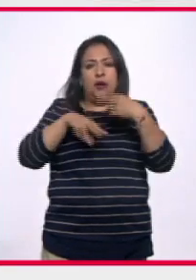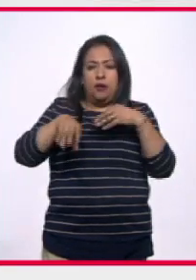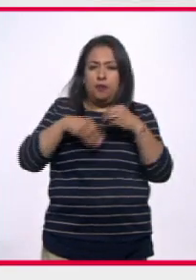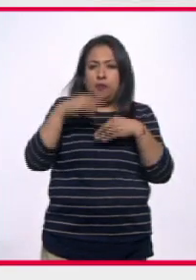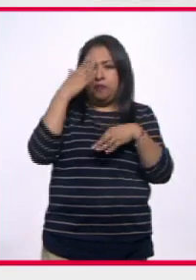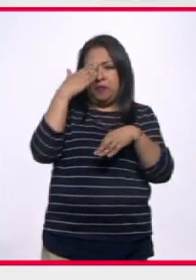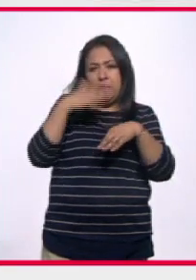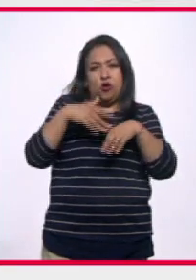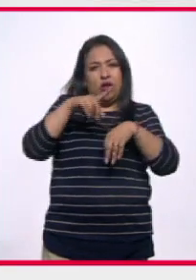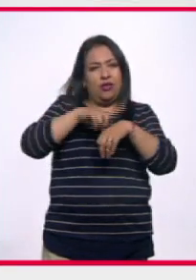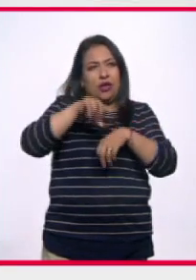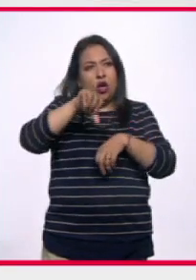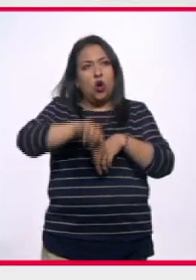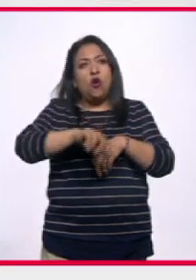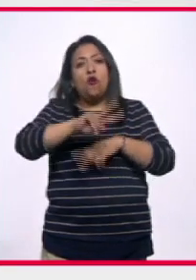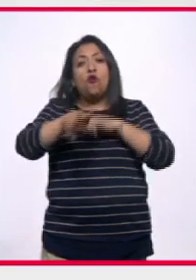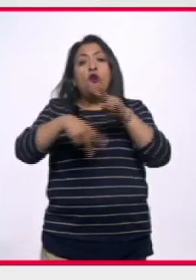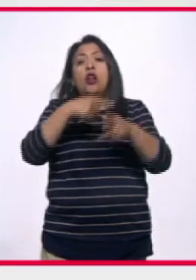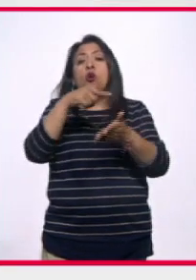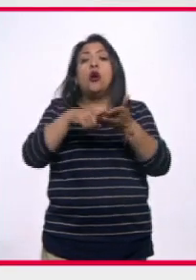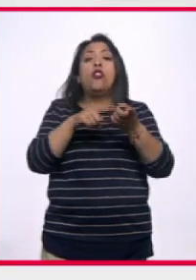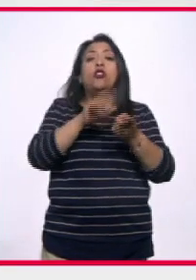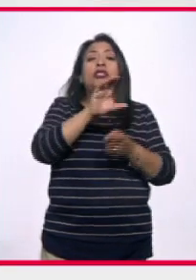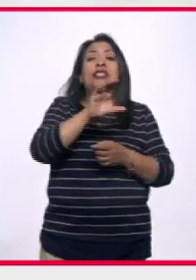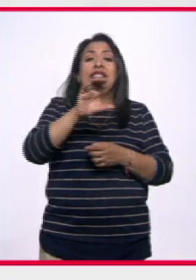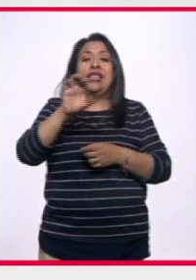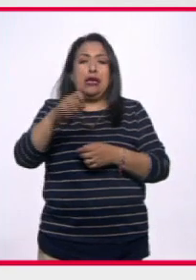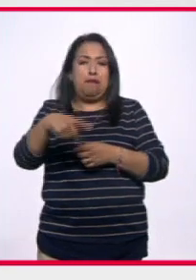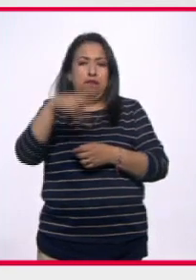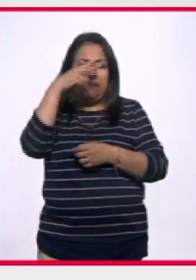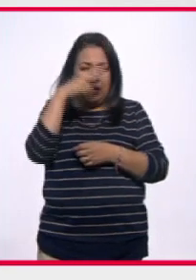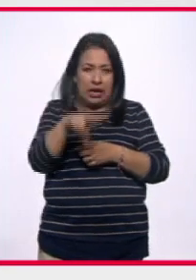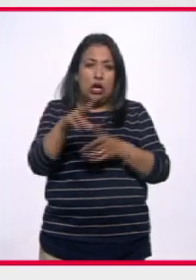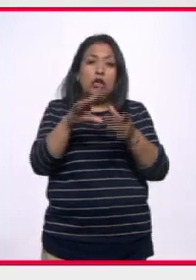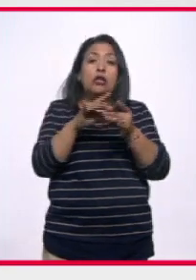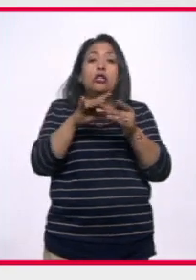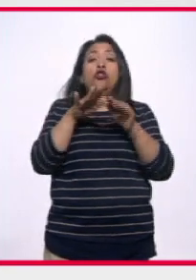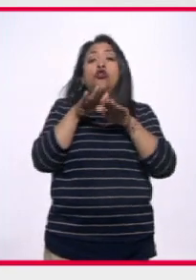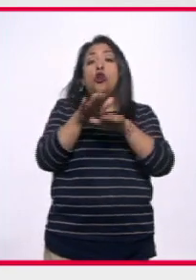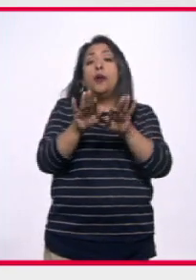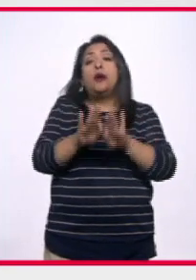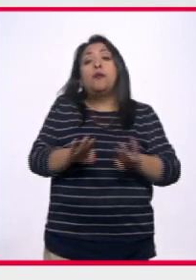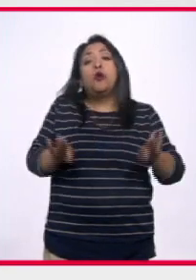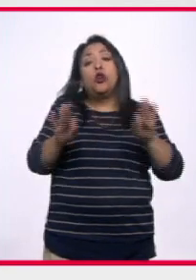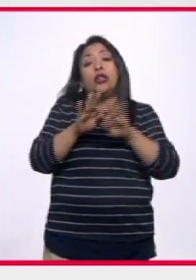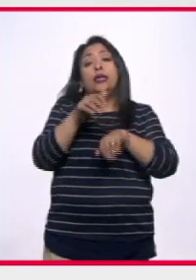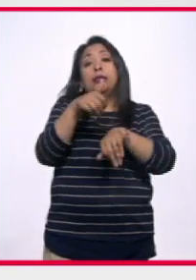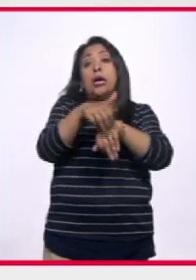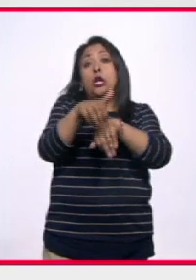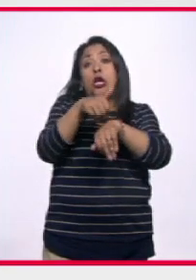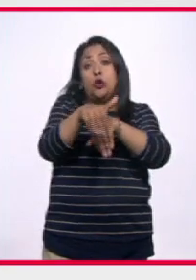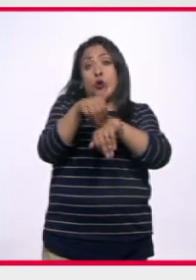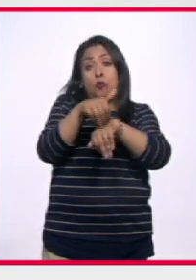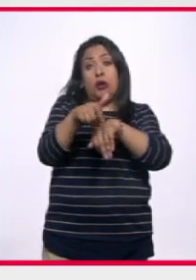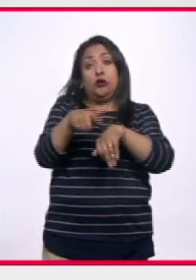conmemoración de este día al centro cultural de españa en méxico y que bueno nos habla de la importancia de los números en la vida y como ahora